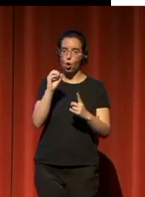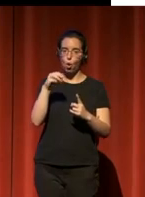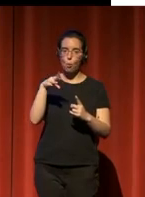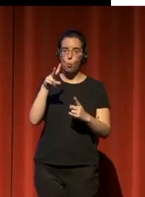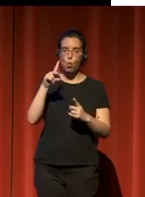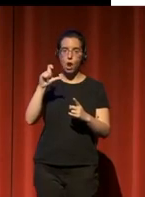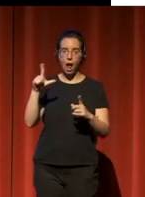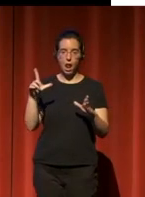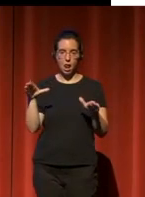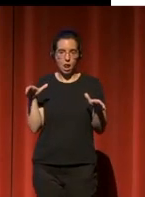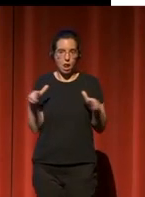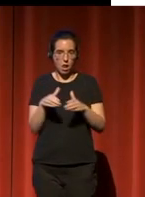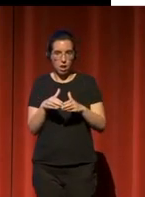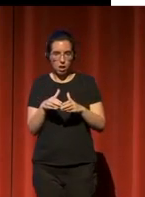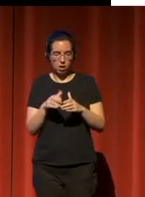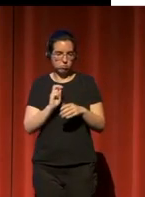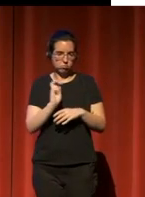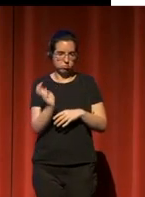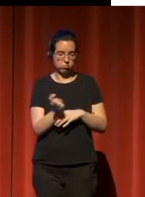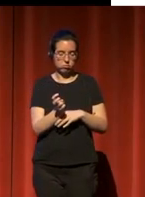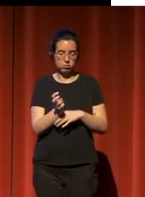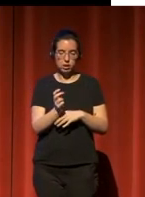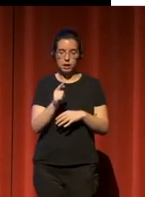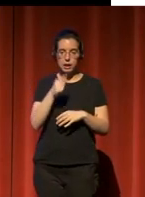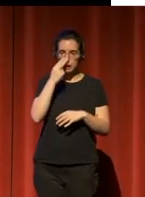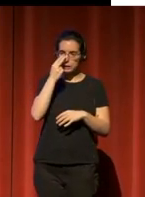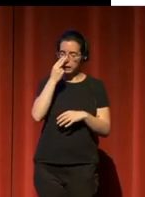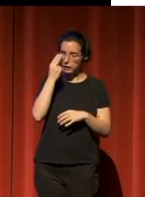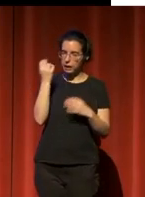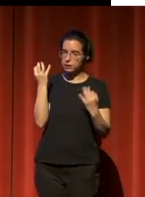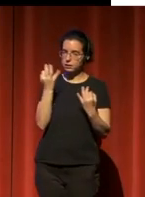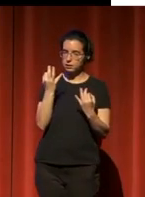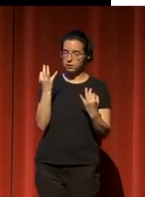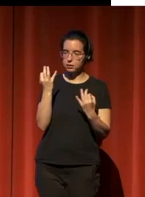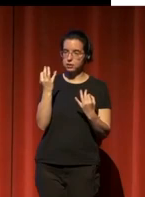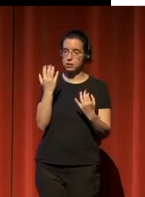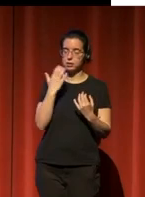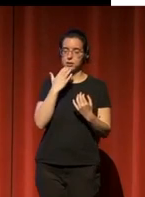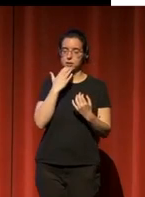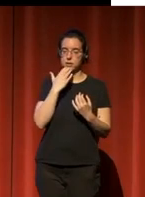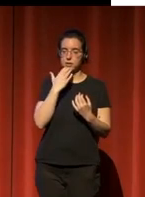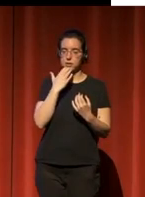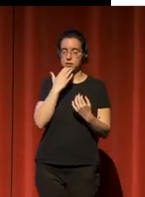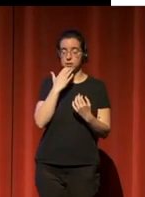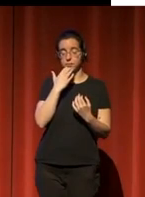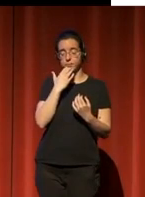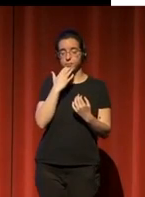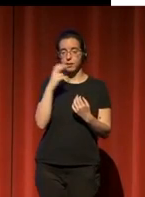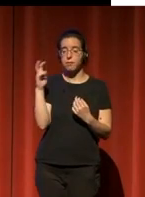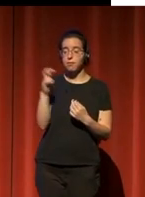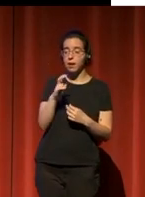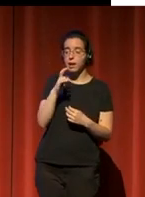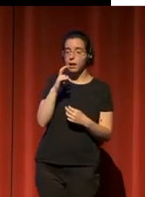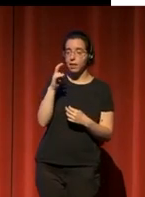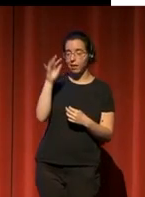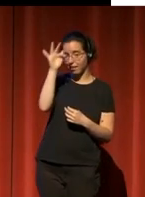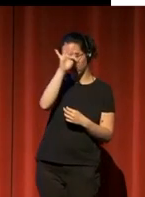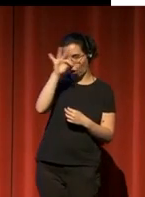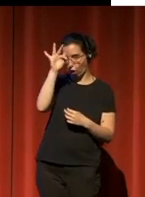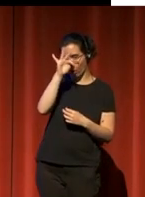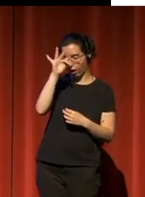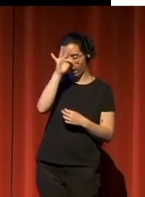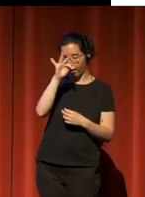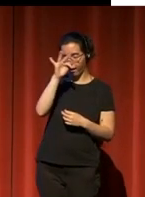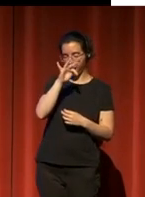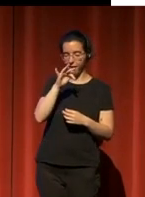etcétera no lo que nos parece muy interesante es que si bien parte del marco parte del marco teórico de los laboratorios los